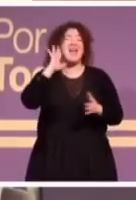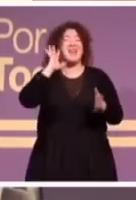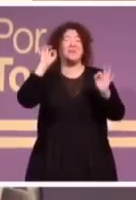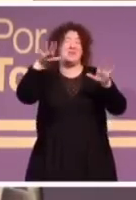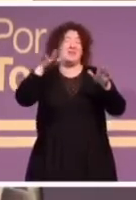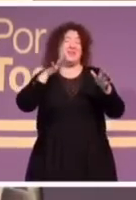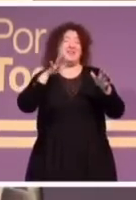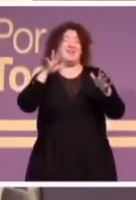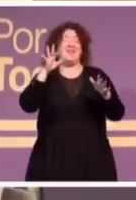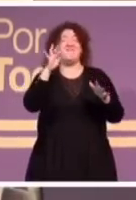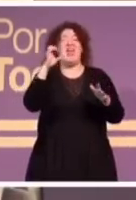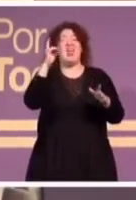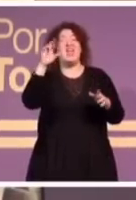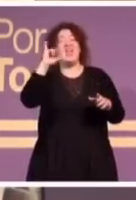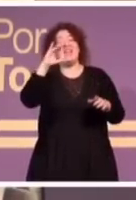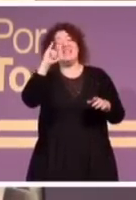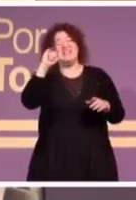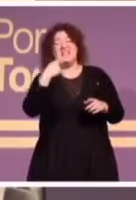habla Silvia Federici.